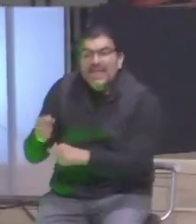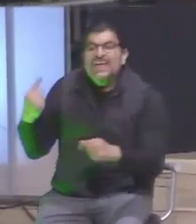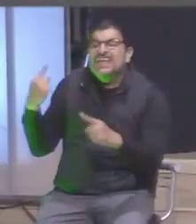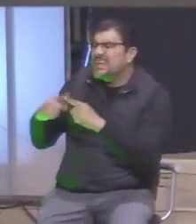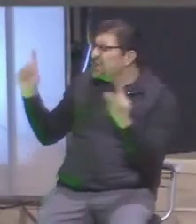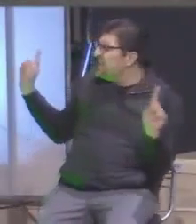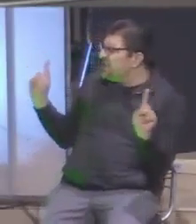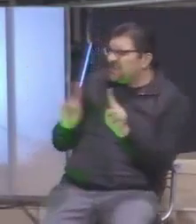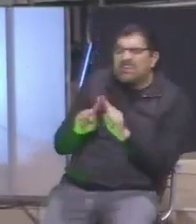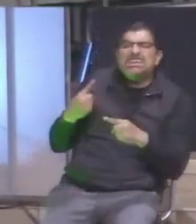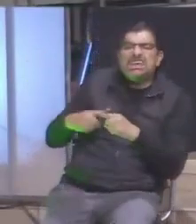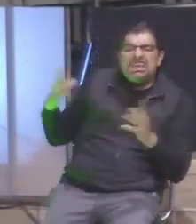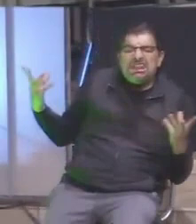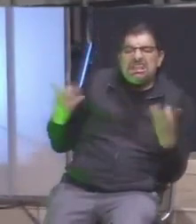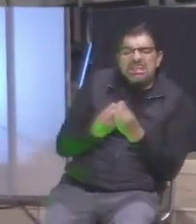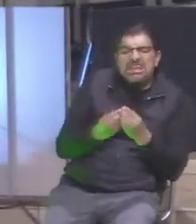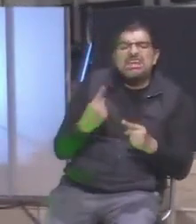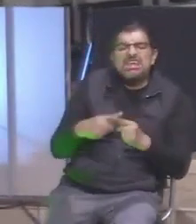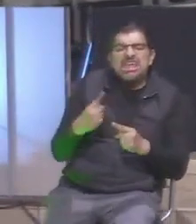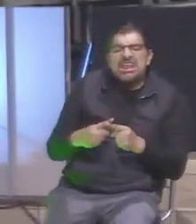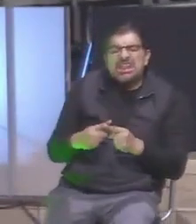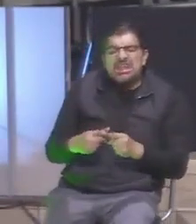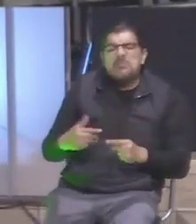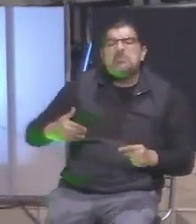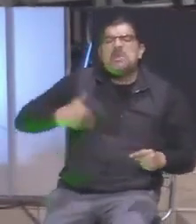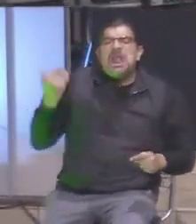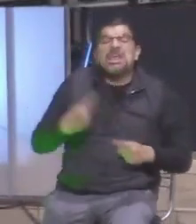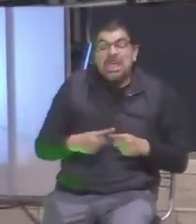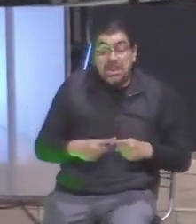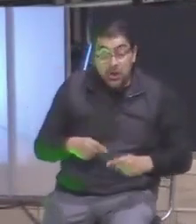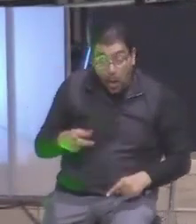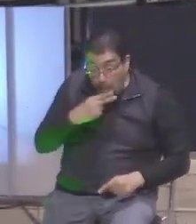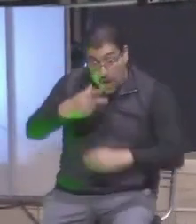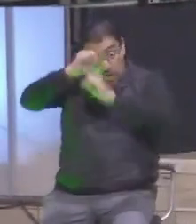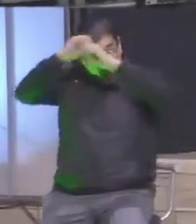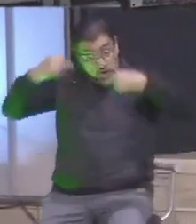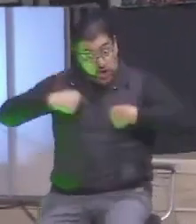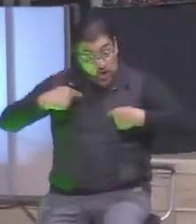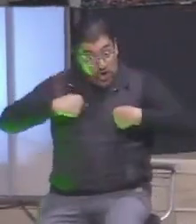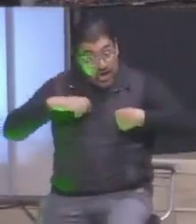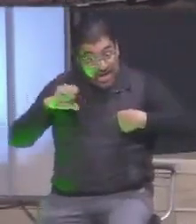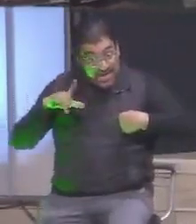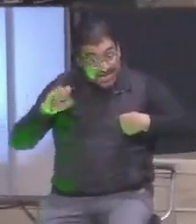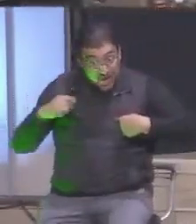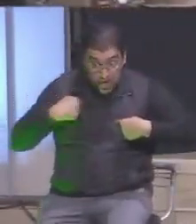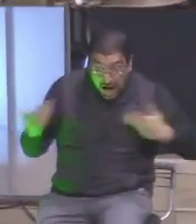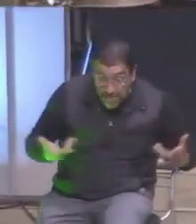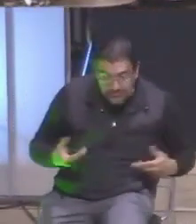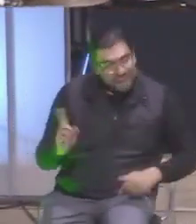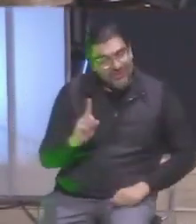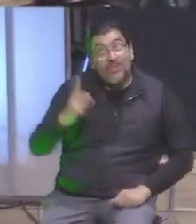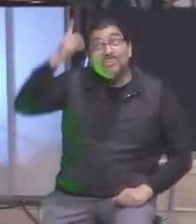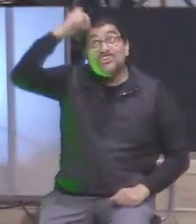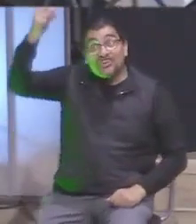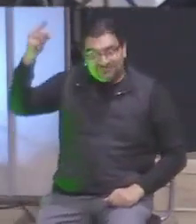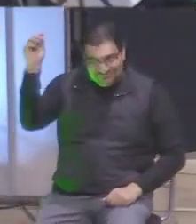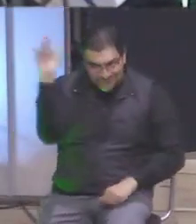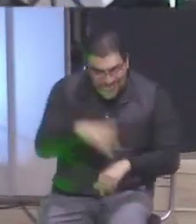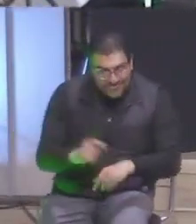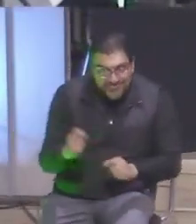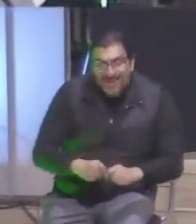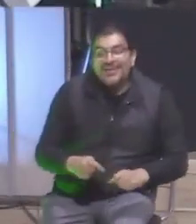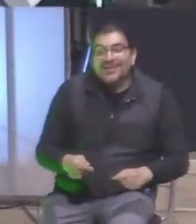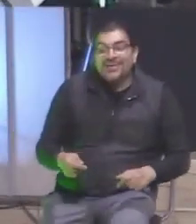ellos Quién hizo el milagro Dios eszo El Milagro Dios levantó el hacha